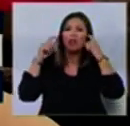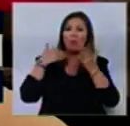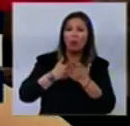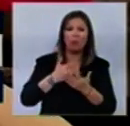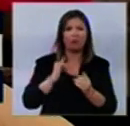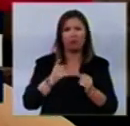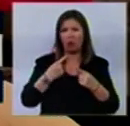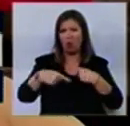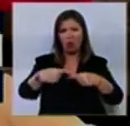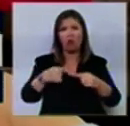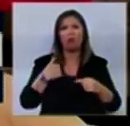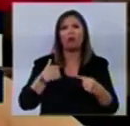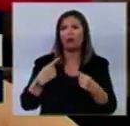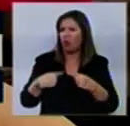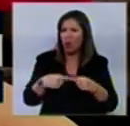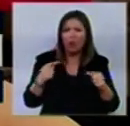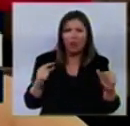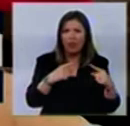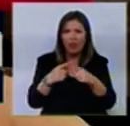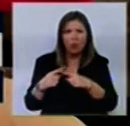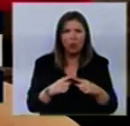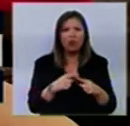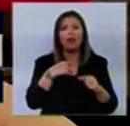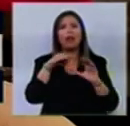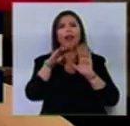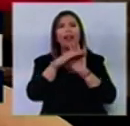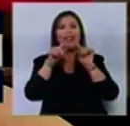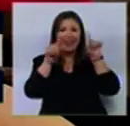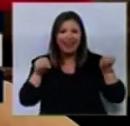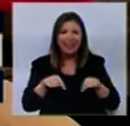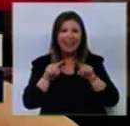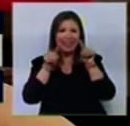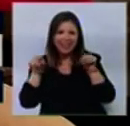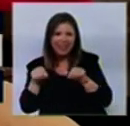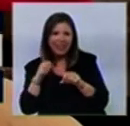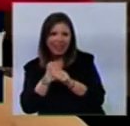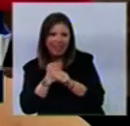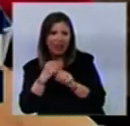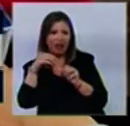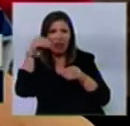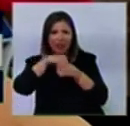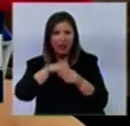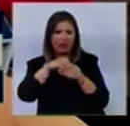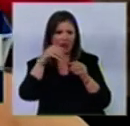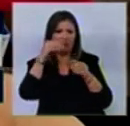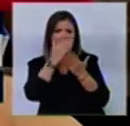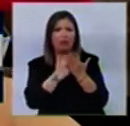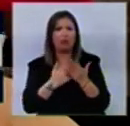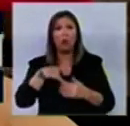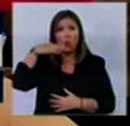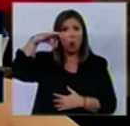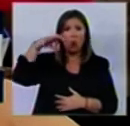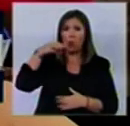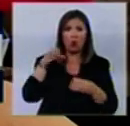discutiendo y como todo lo demás al igual que nuestras listas que fueron dirigidas en instancias en la que participó toda la militancia somos el único partido